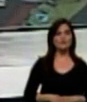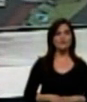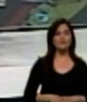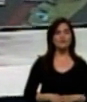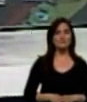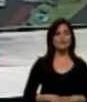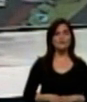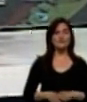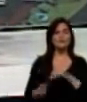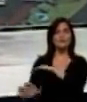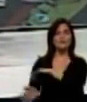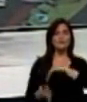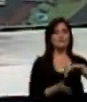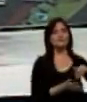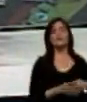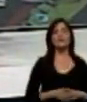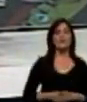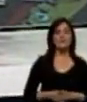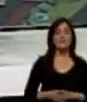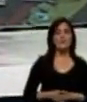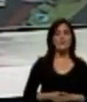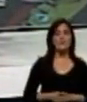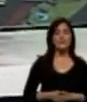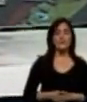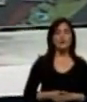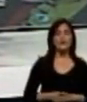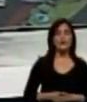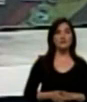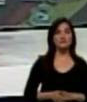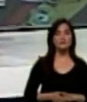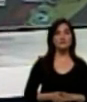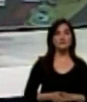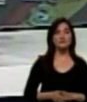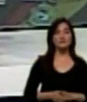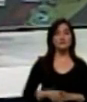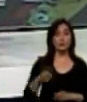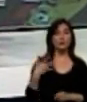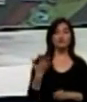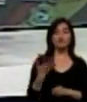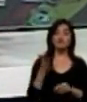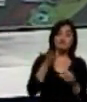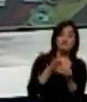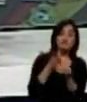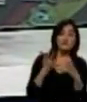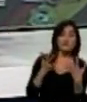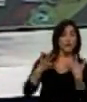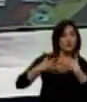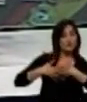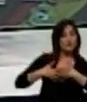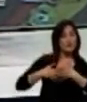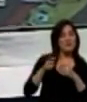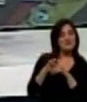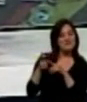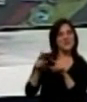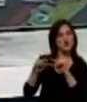Actividades, el presidente Lenín Moreno llegó ya. La propuesta de tender puentes con todos los sectores es un baño de optimismo para los legisladores